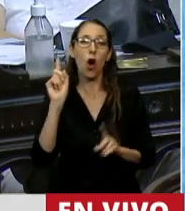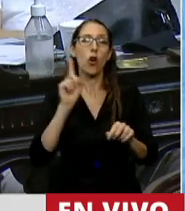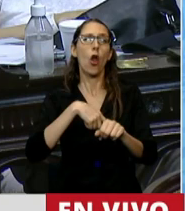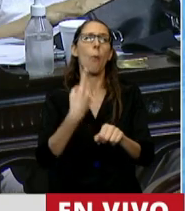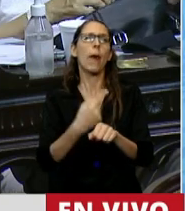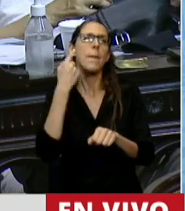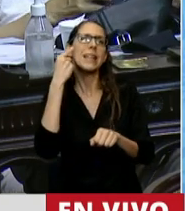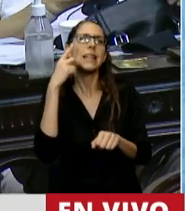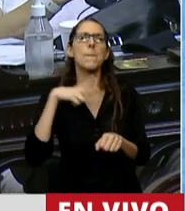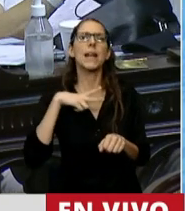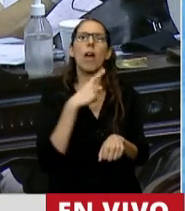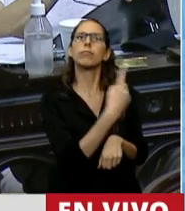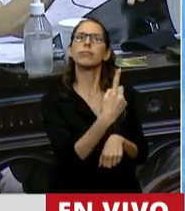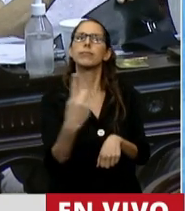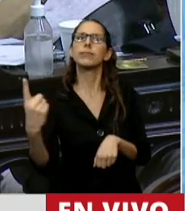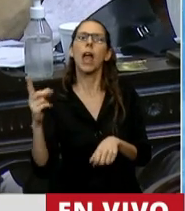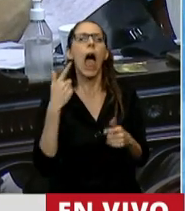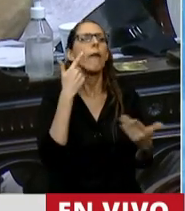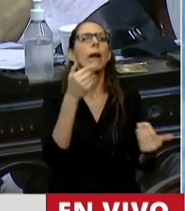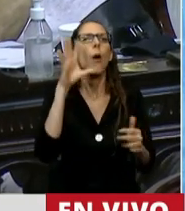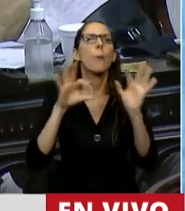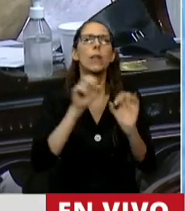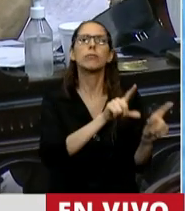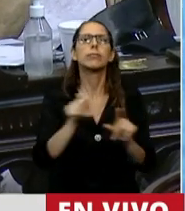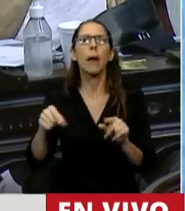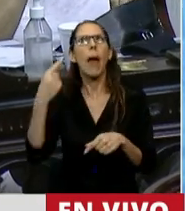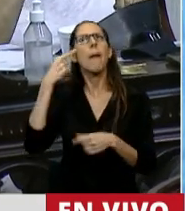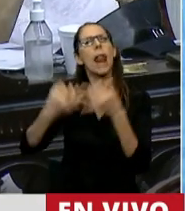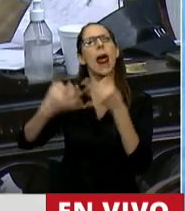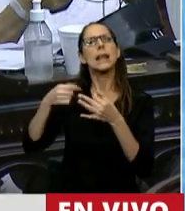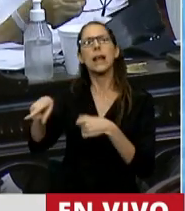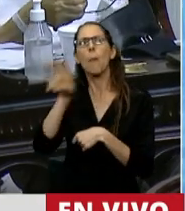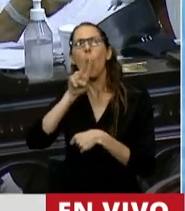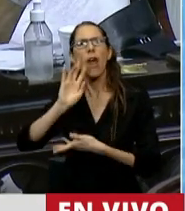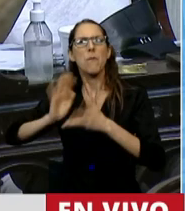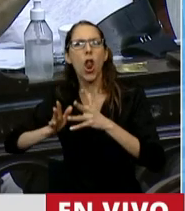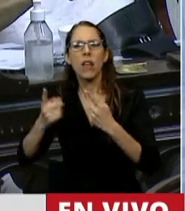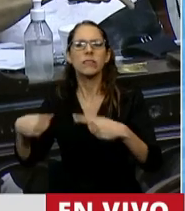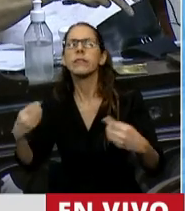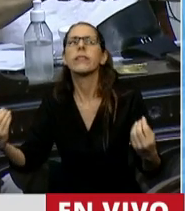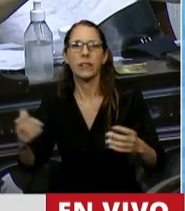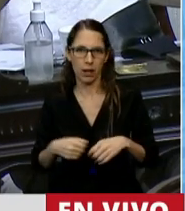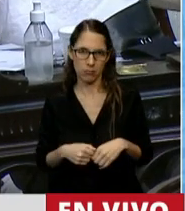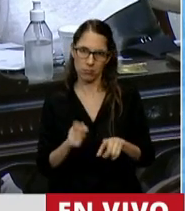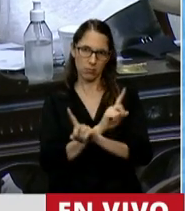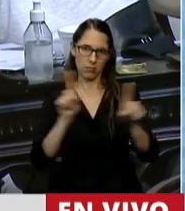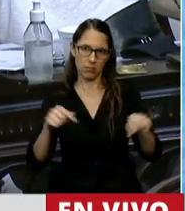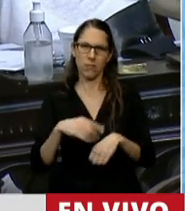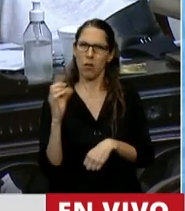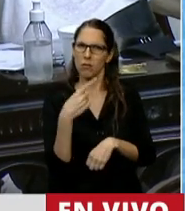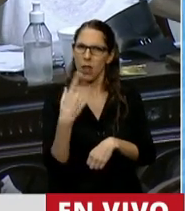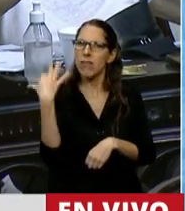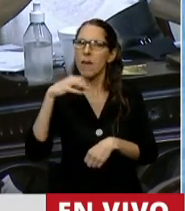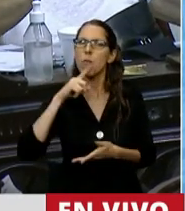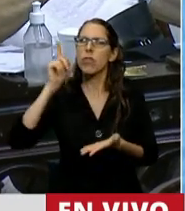la violencia a la que se somete a las mujeres ante esta decisión. Debemos acompañar entonces con medidas de política de